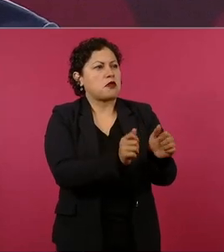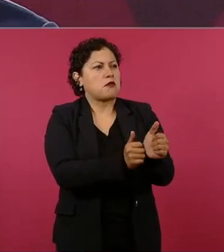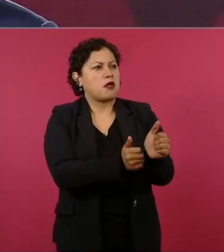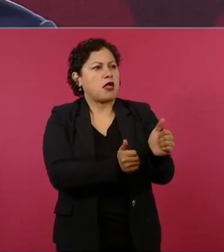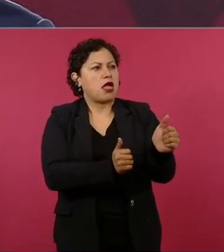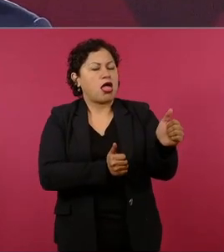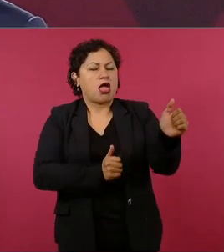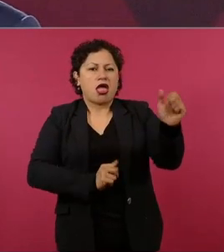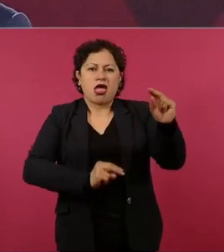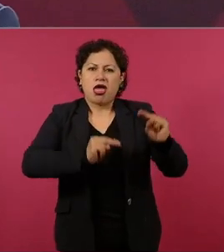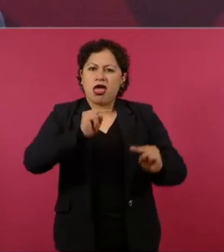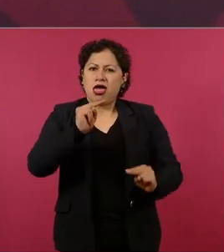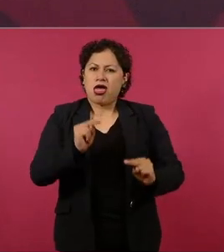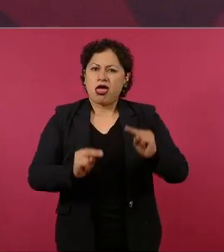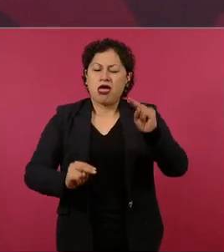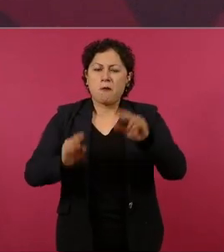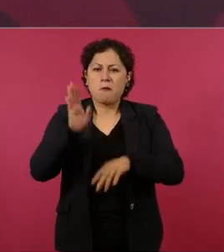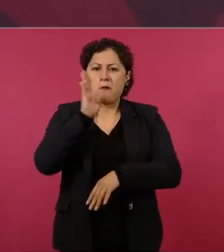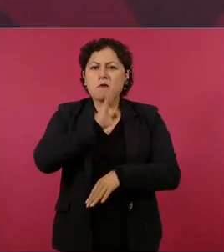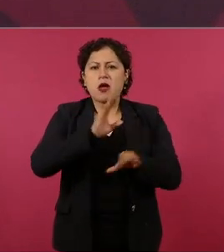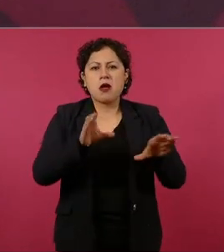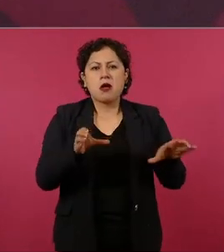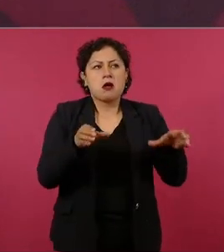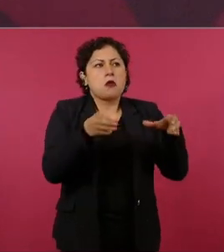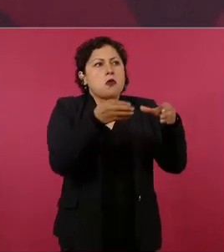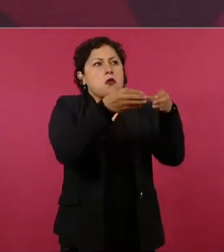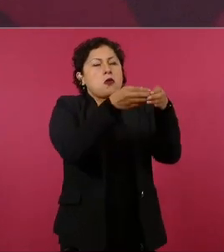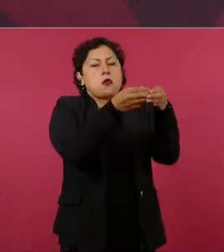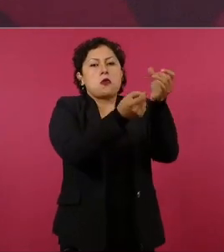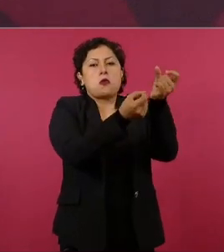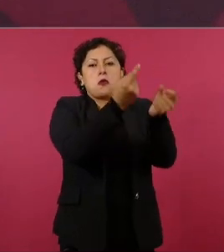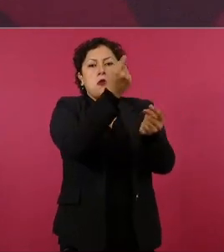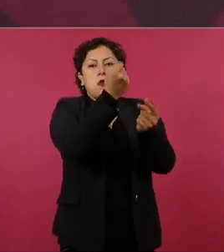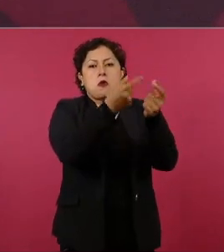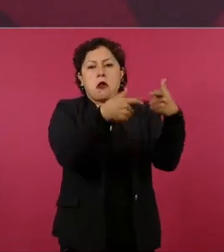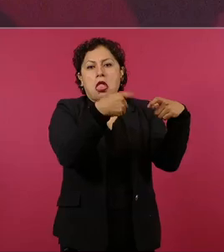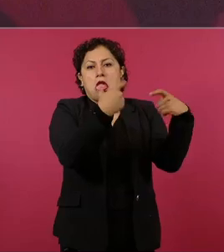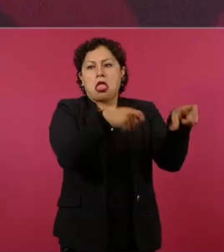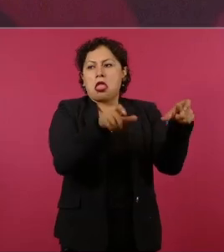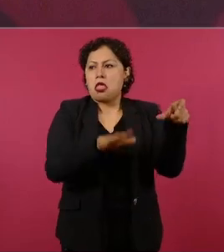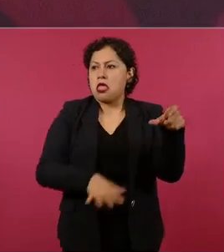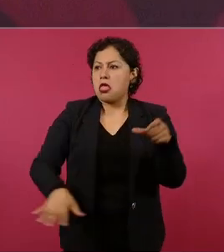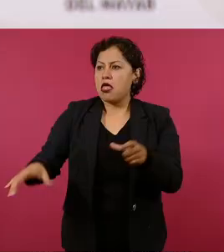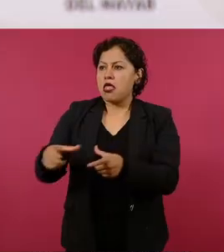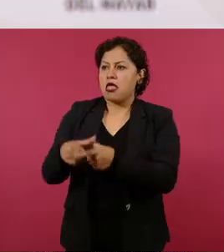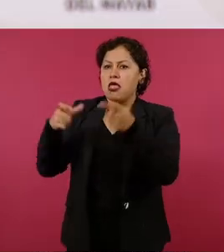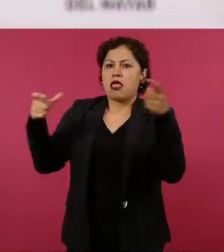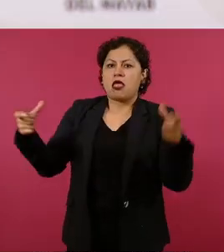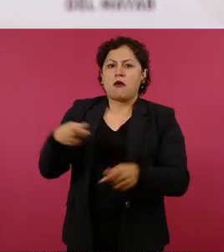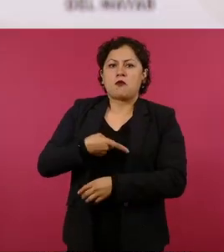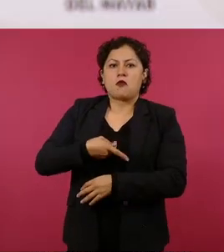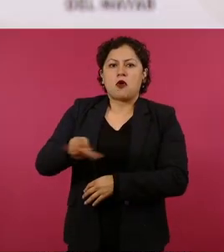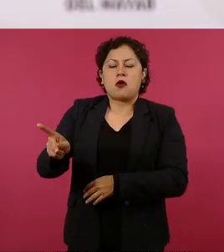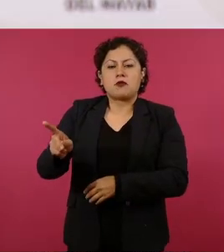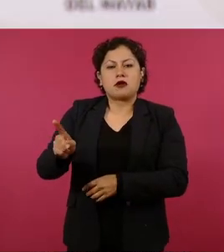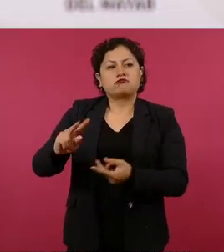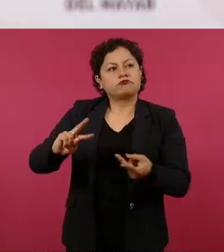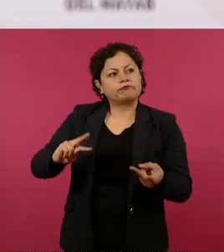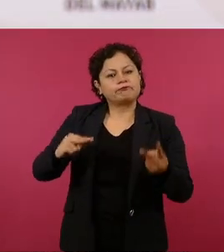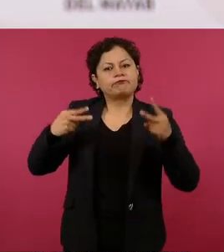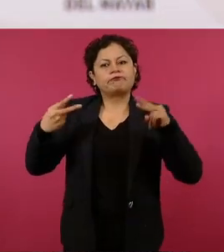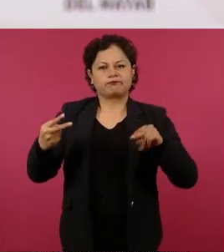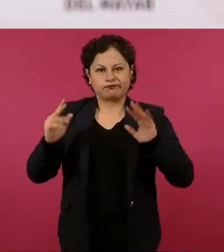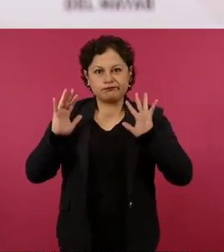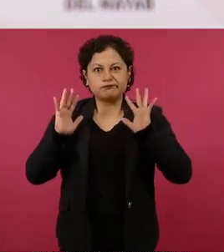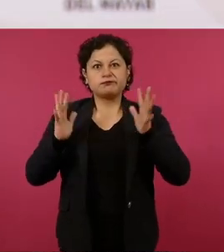social. Entonces, se ha avanzado, pero falta mucho. Y ahora el pueblo, de